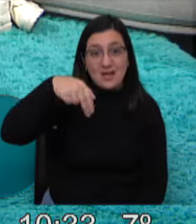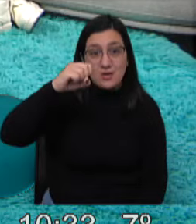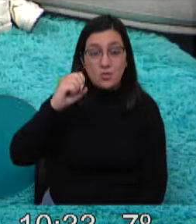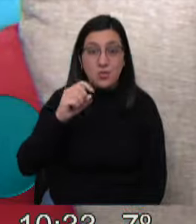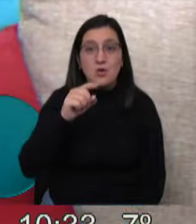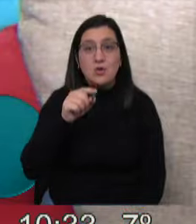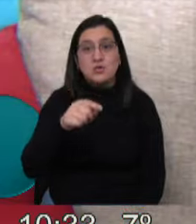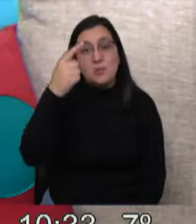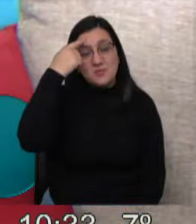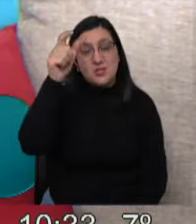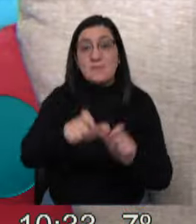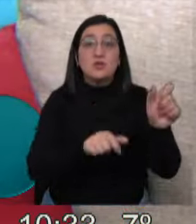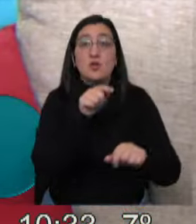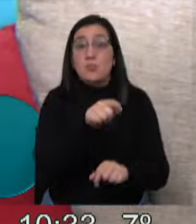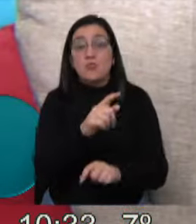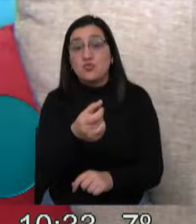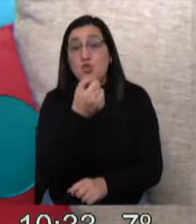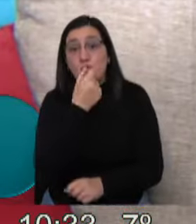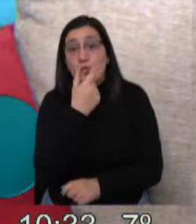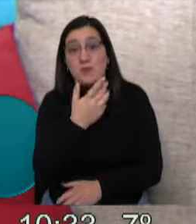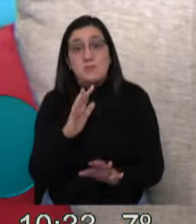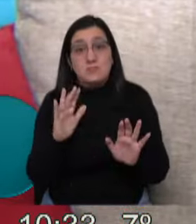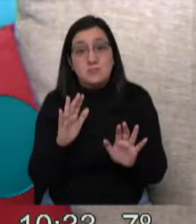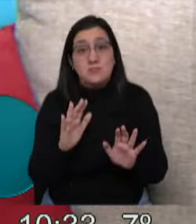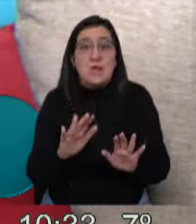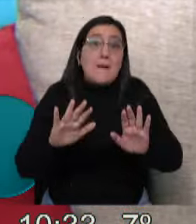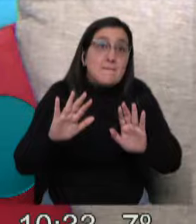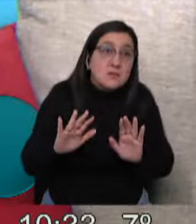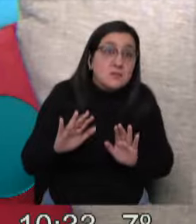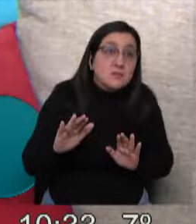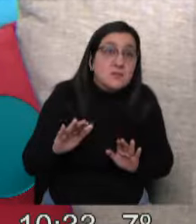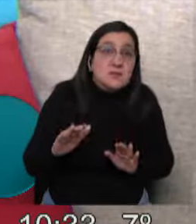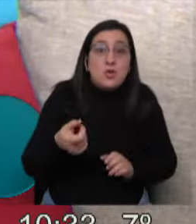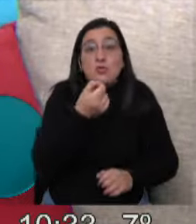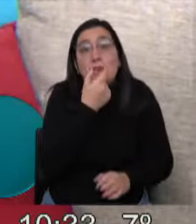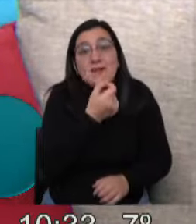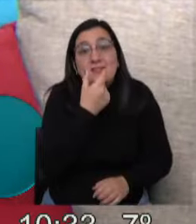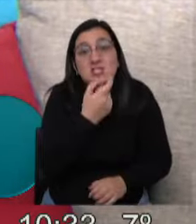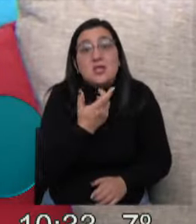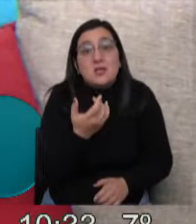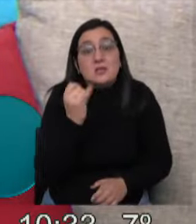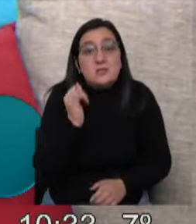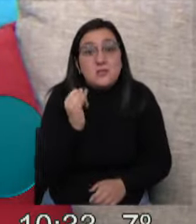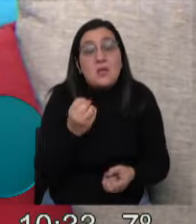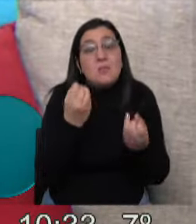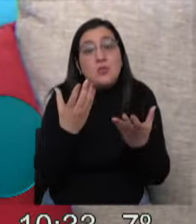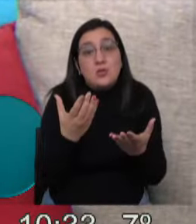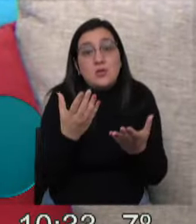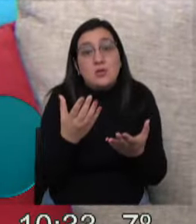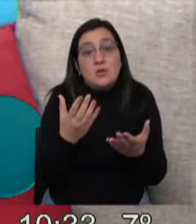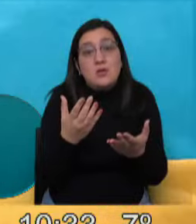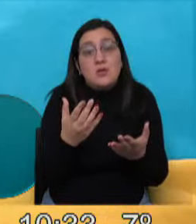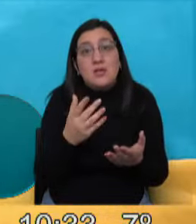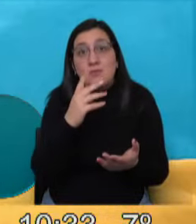como vos no toma colágeno. Me voy a meter... O sea, que los que tomamos de repente esas cosas, esa pastillita de la felicidad, es porque por lo del camino